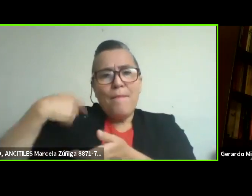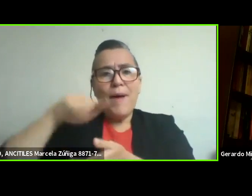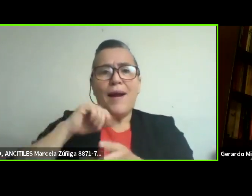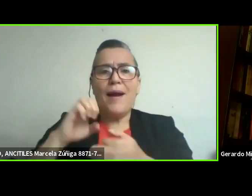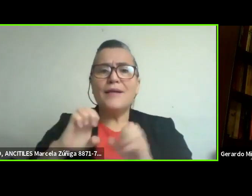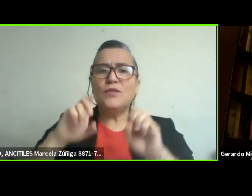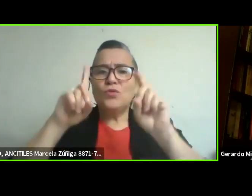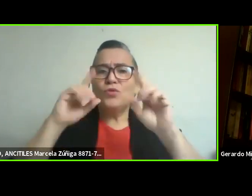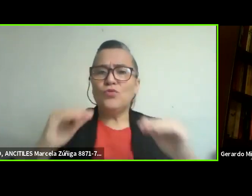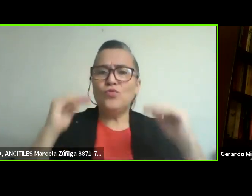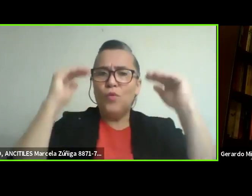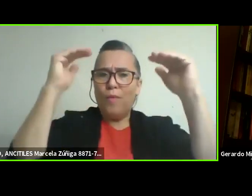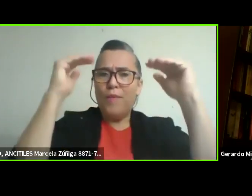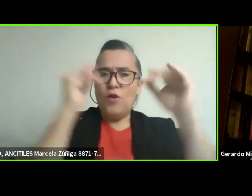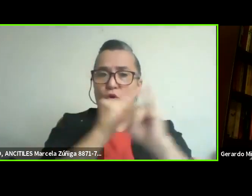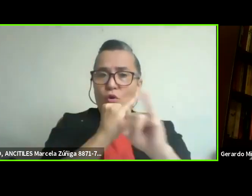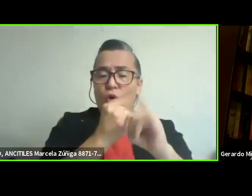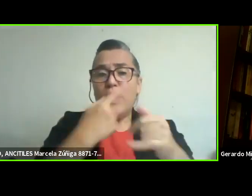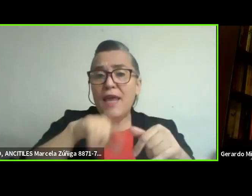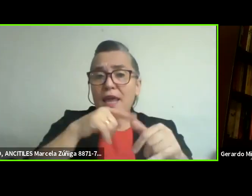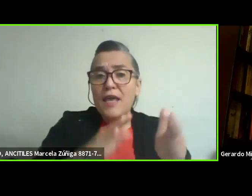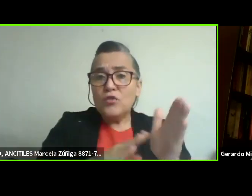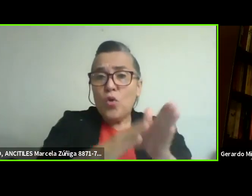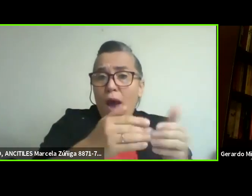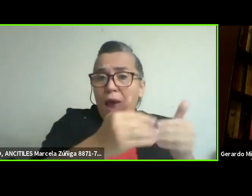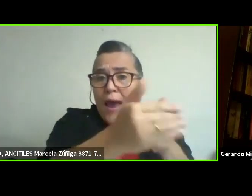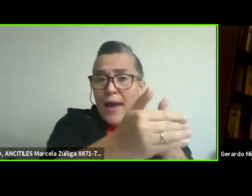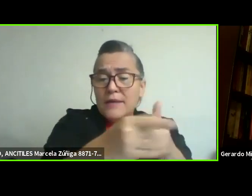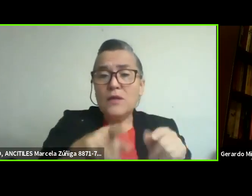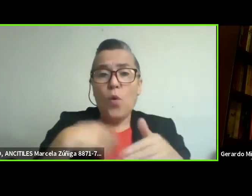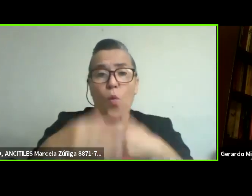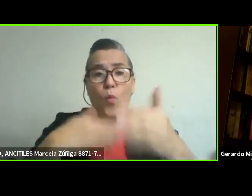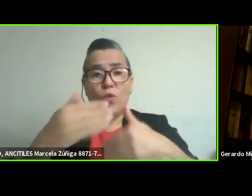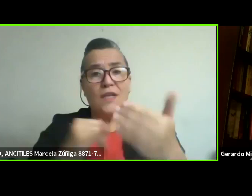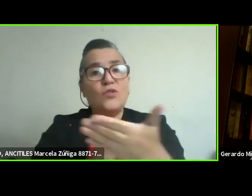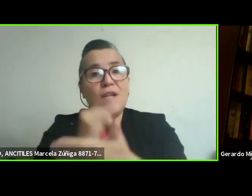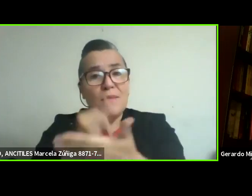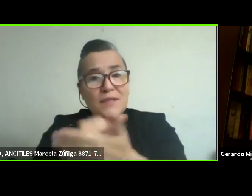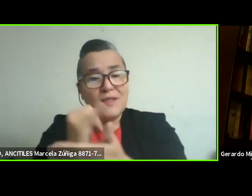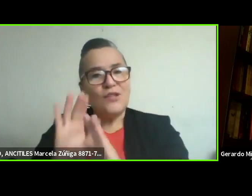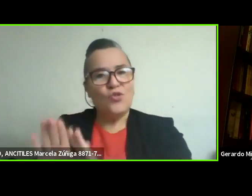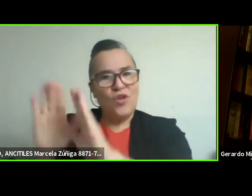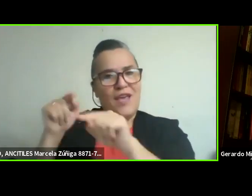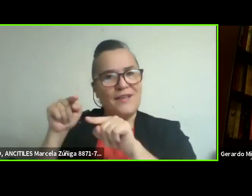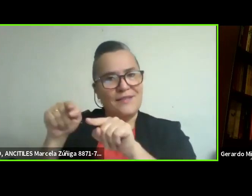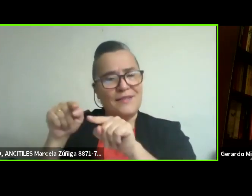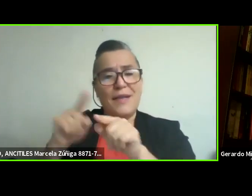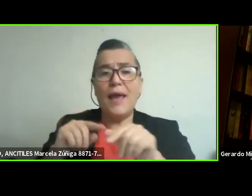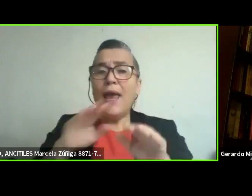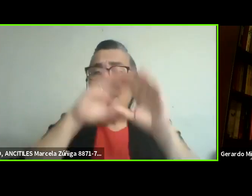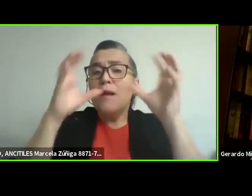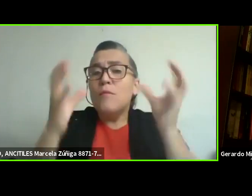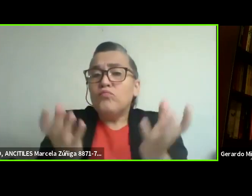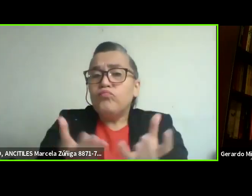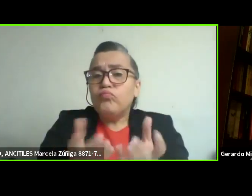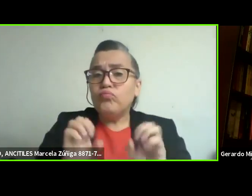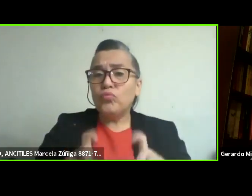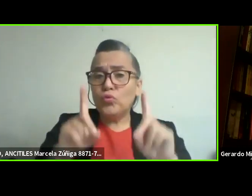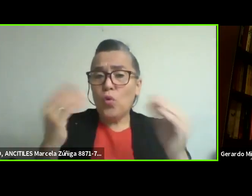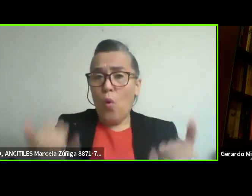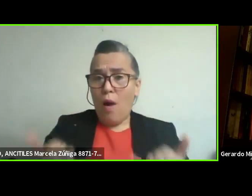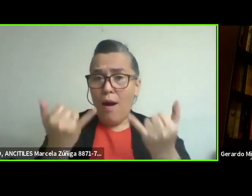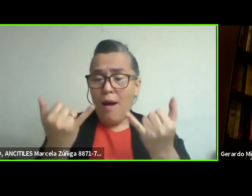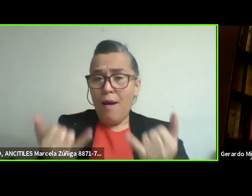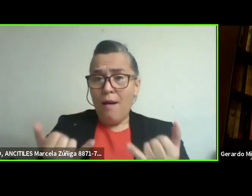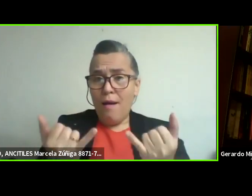llevado a un proceso en el que la extensión enriquece la docencia y la investigación en el mundo académico contemporáneo la realidad